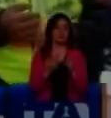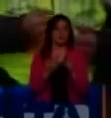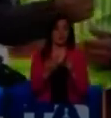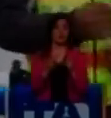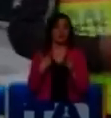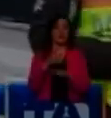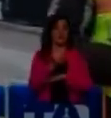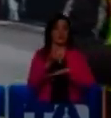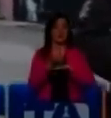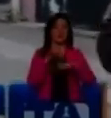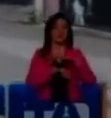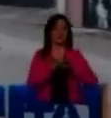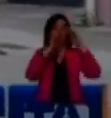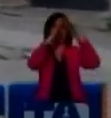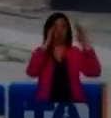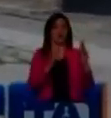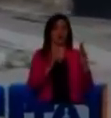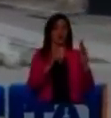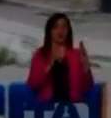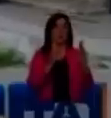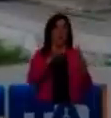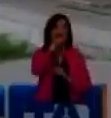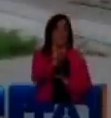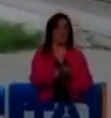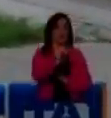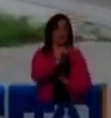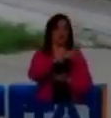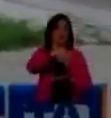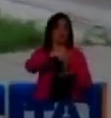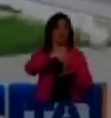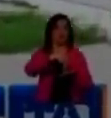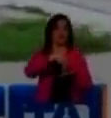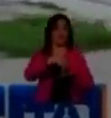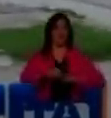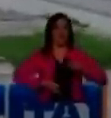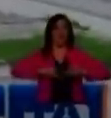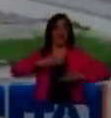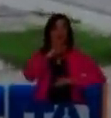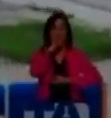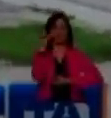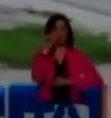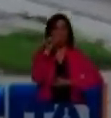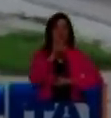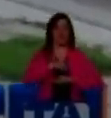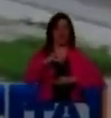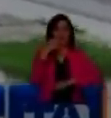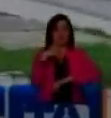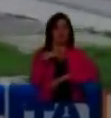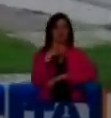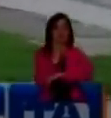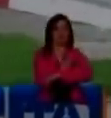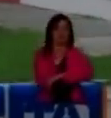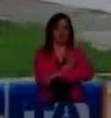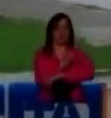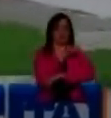fue el allanamiento de la Casa de la Caracas de Uruguay, que era un centro de acopio pues, de consumidores y microexpendedores de